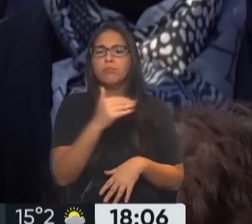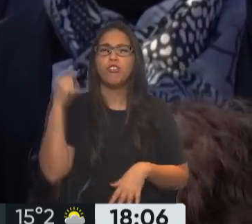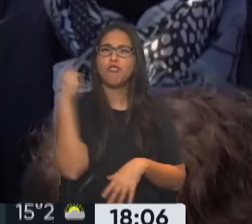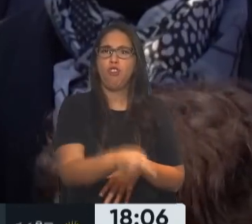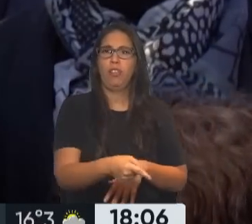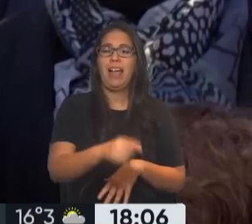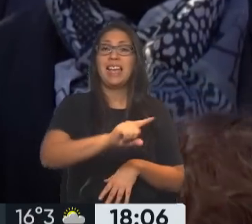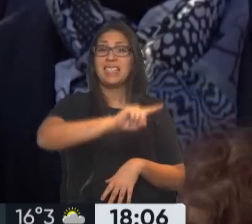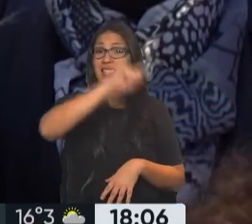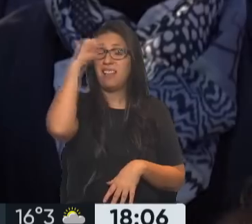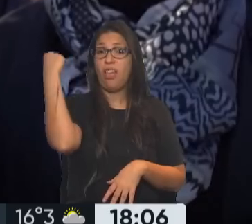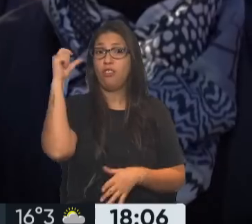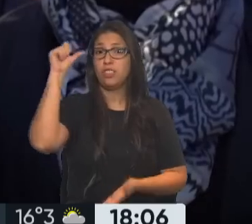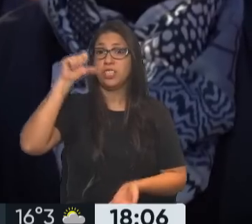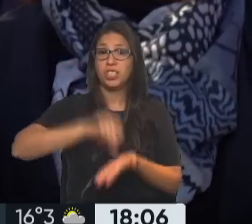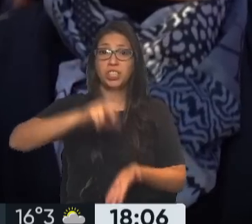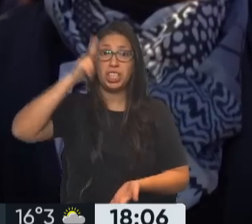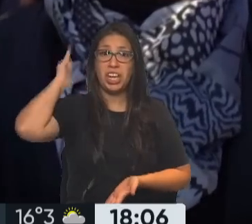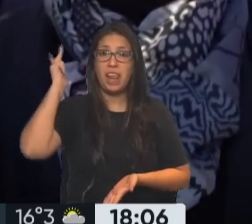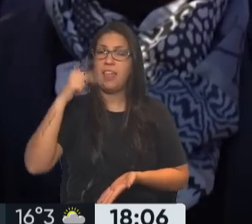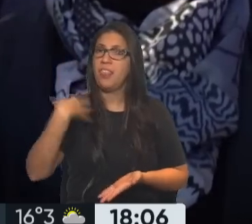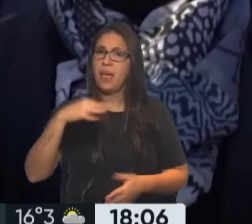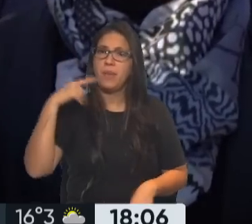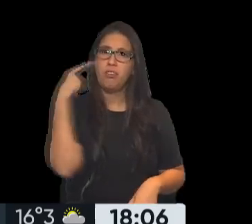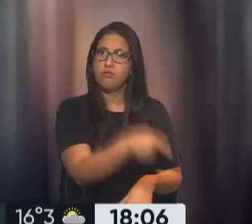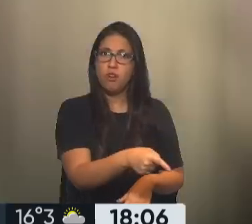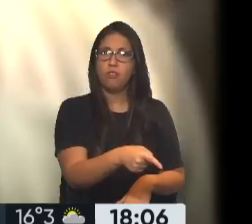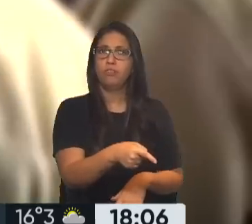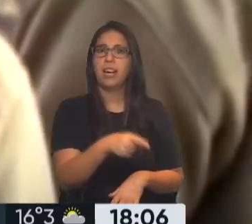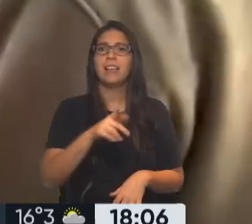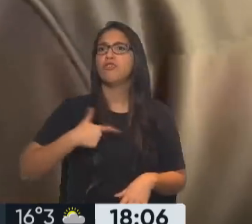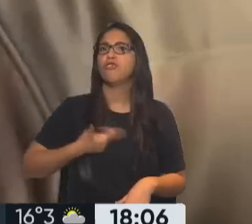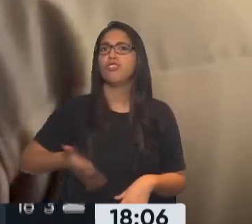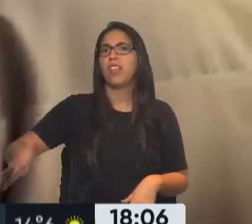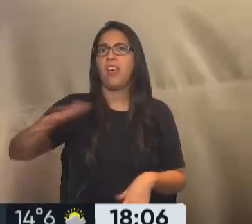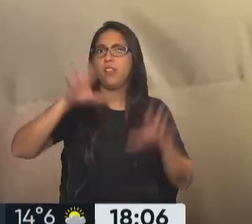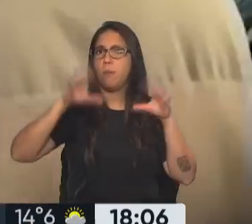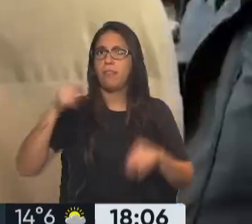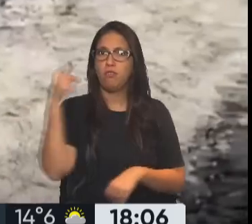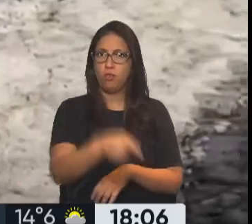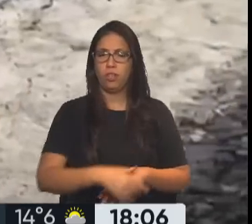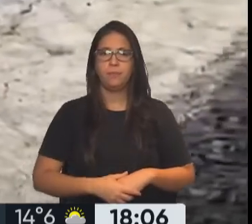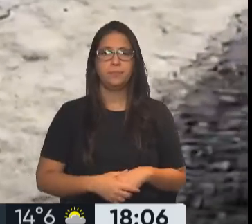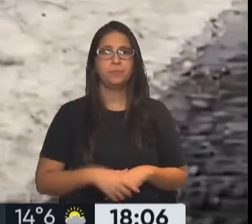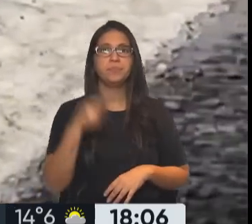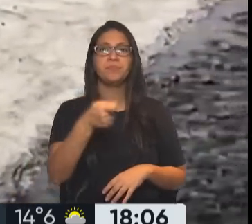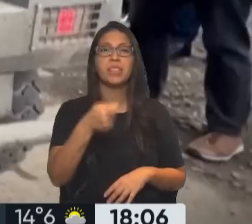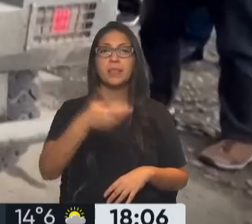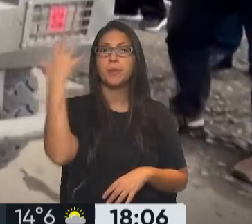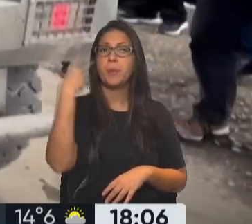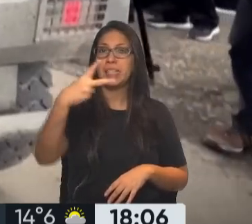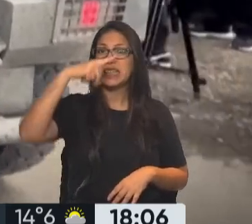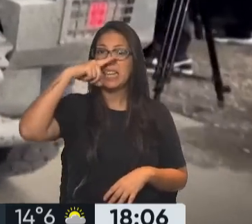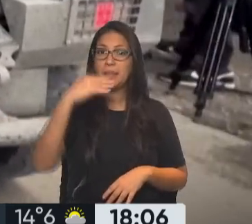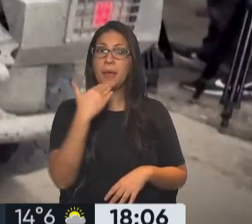Chile, sino de la sociedad chilena íntegramente. El crimen, ocurrido el 27 de abril en coincidencia